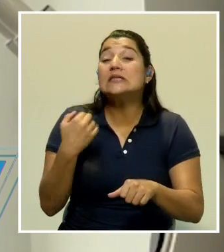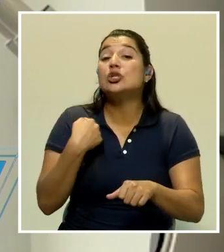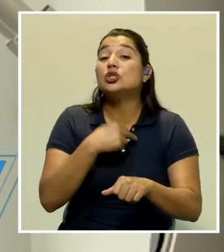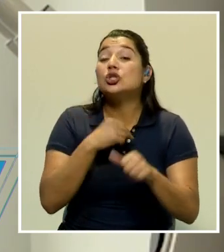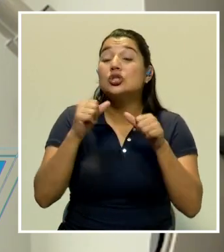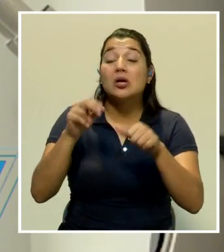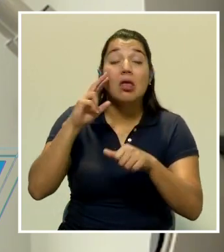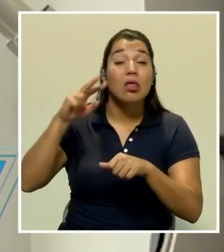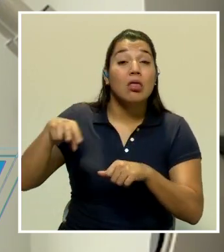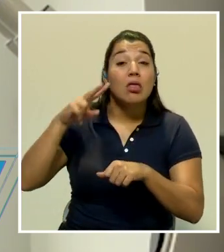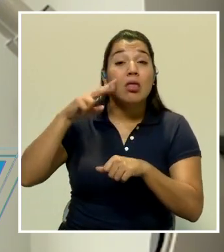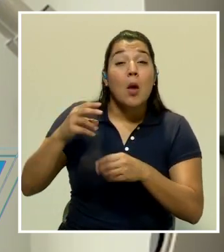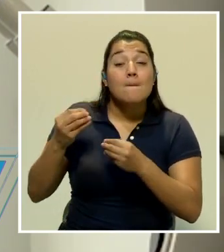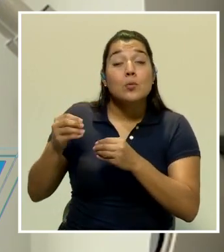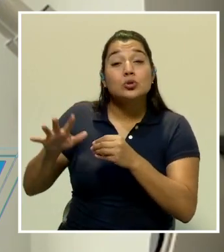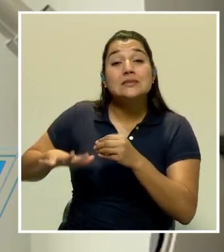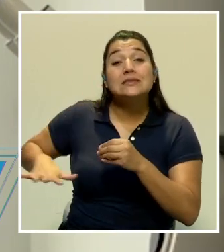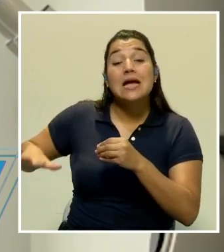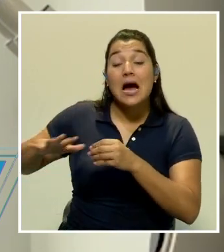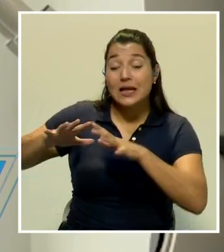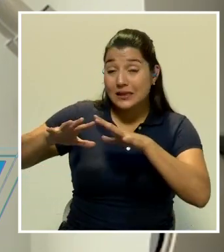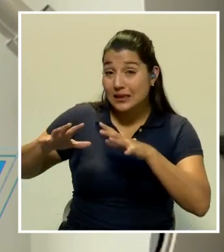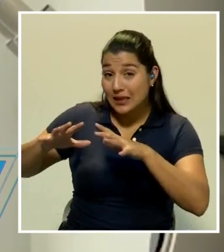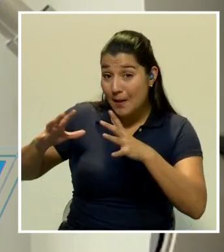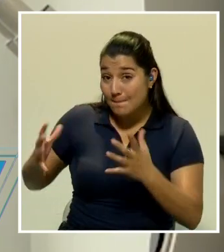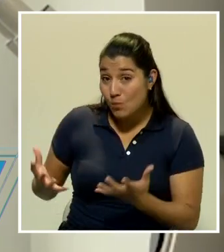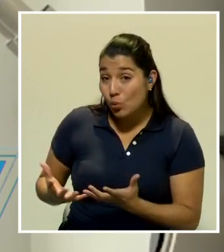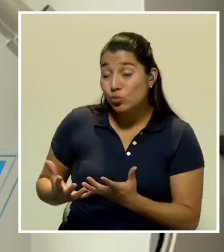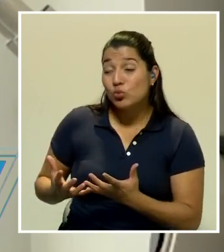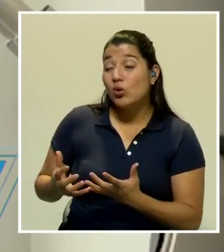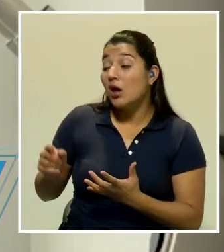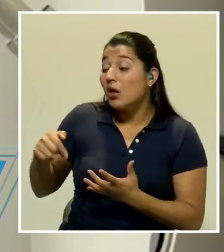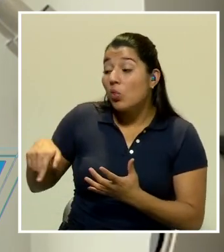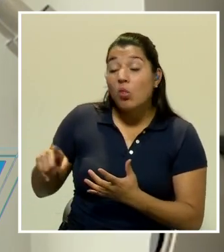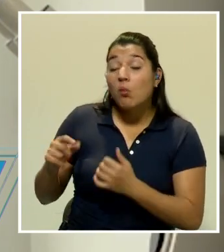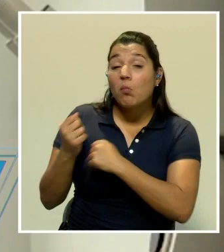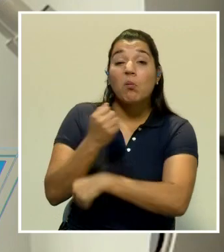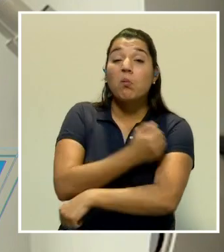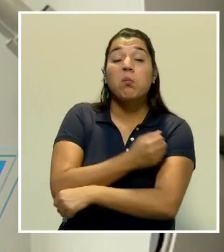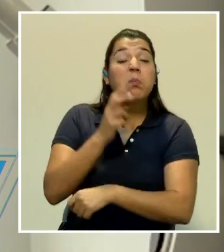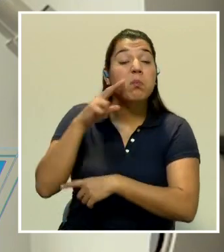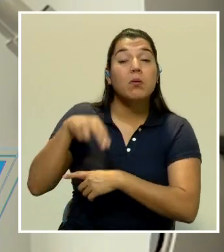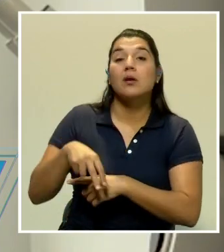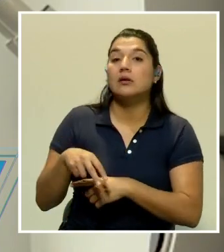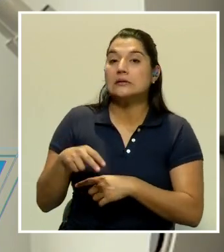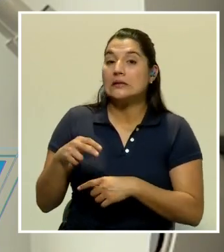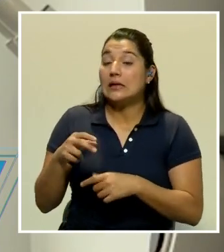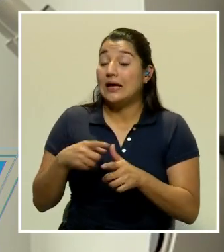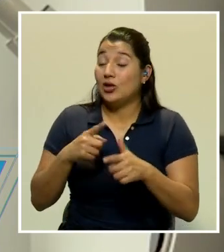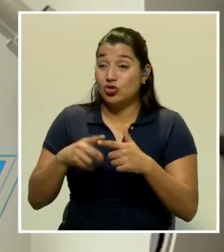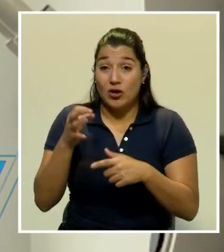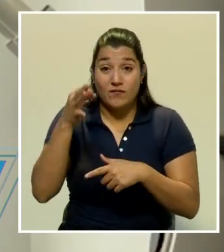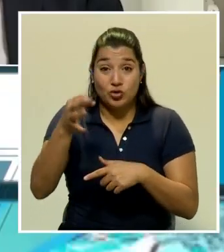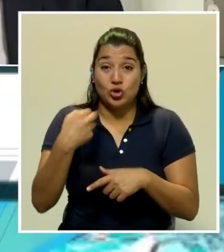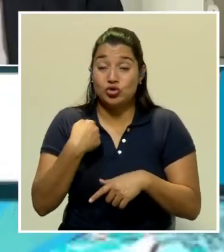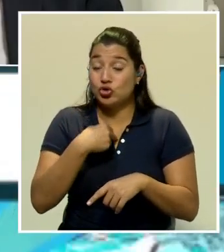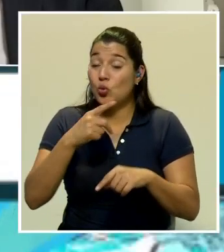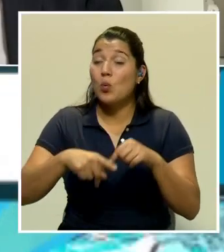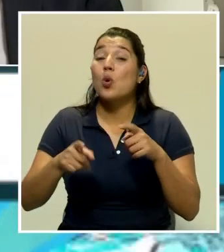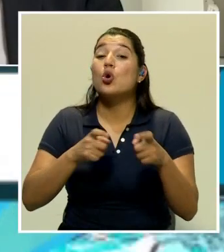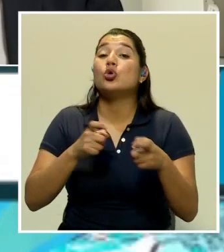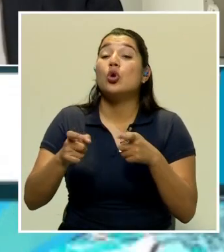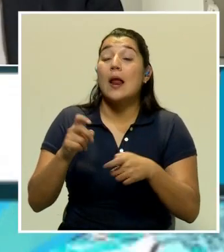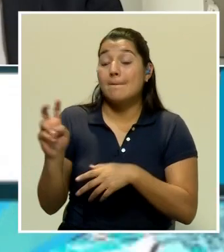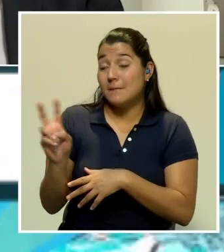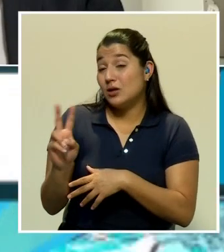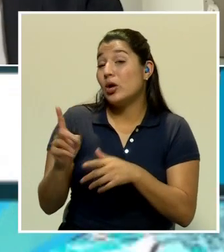por vacunación, es claro que nunca vamos a lograr controlar la transmisión del virus.